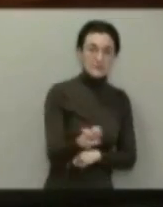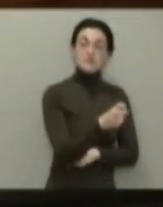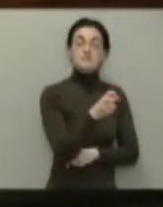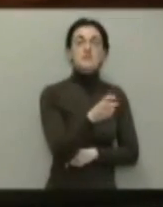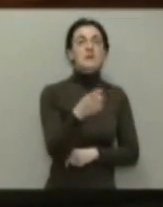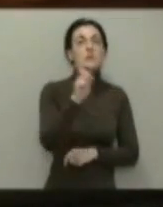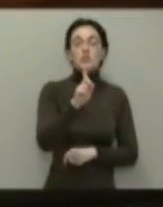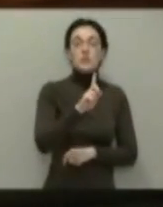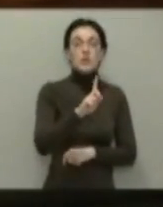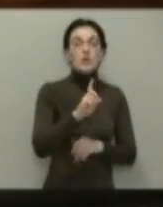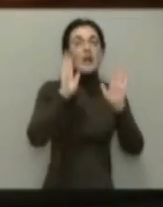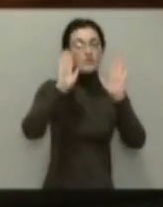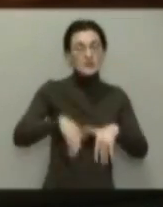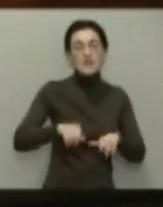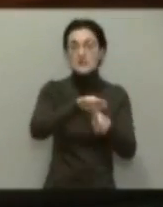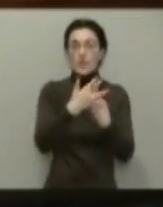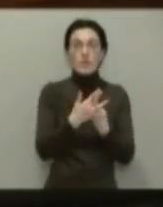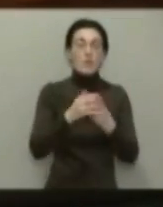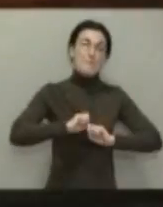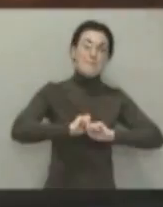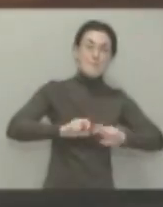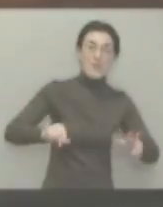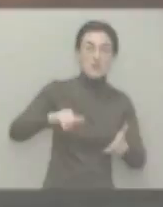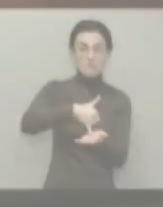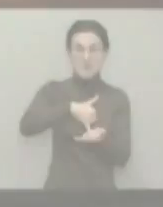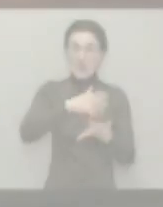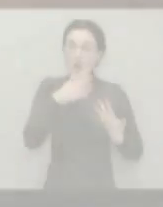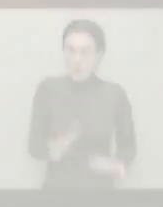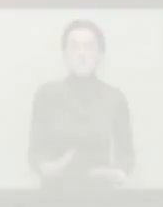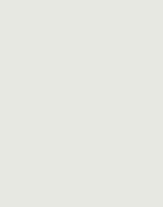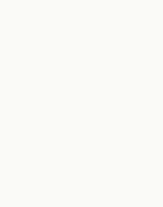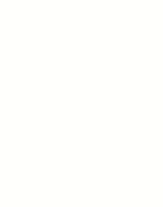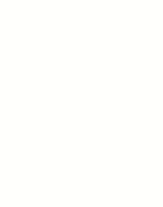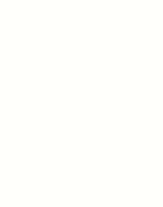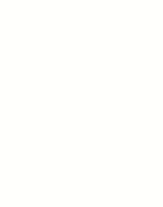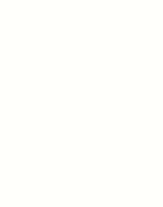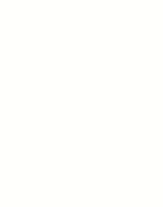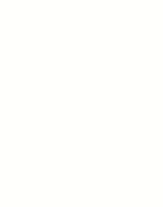no que les conduzcamos todavía a una situación más precaria que es en la que están viviendo actualmente. Muchas gracias.